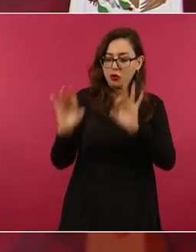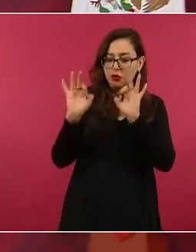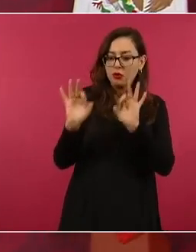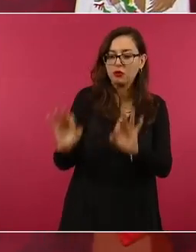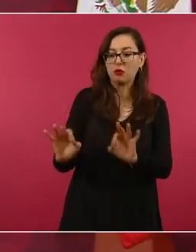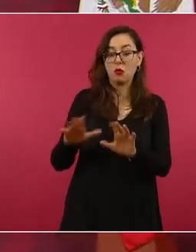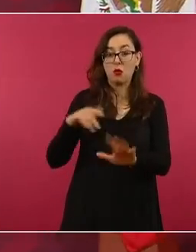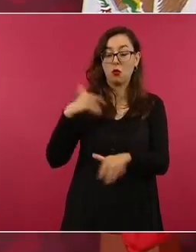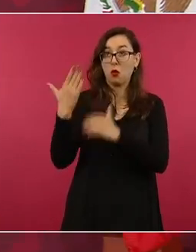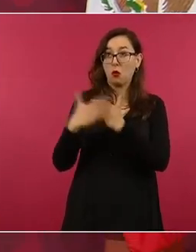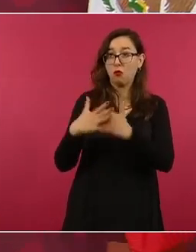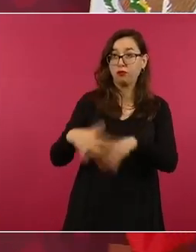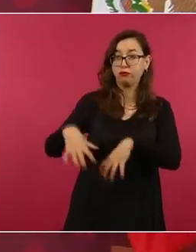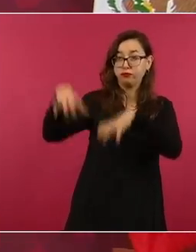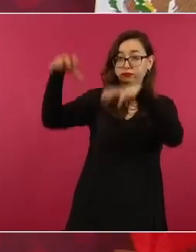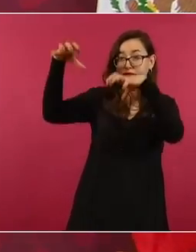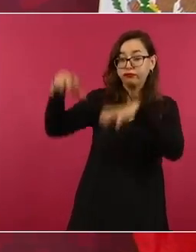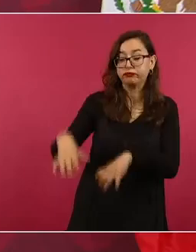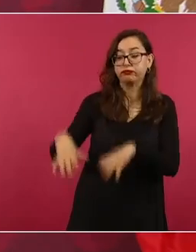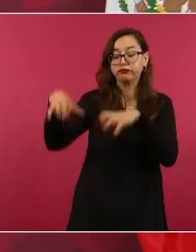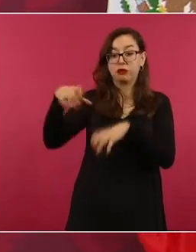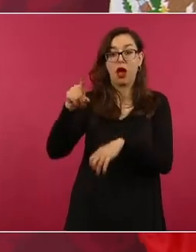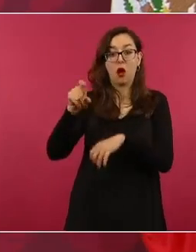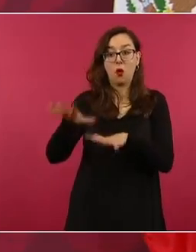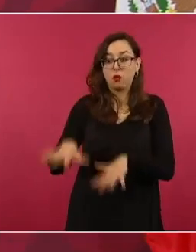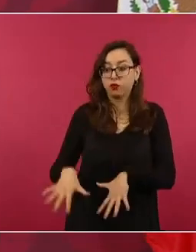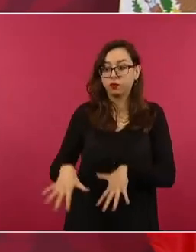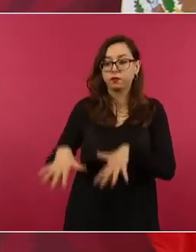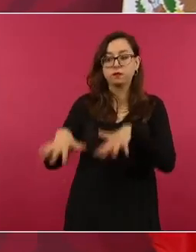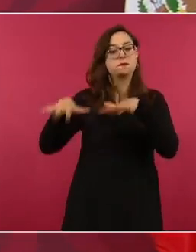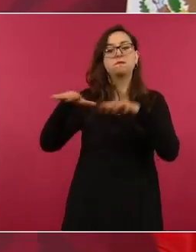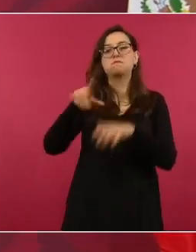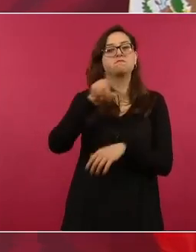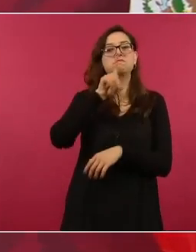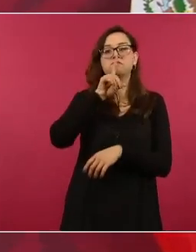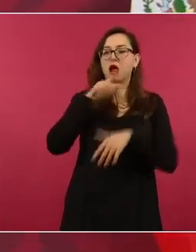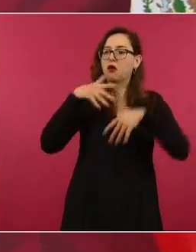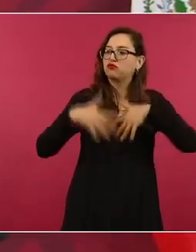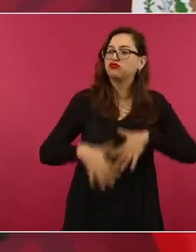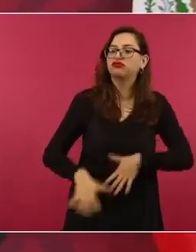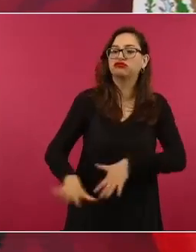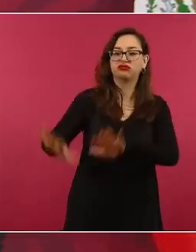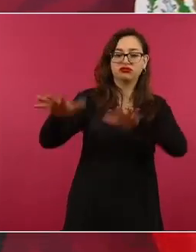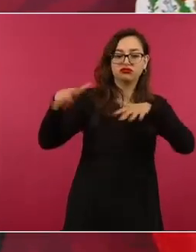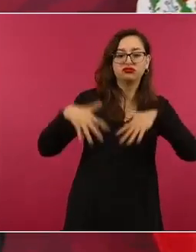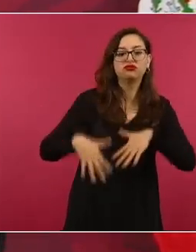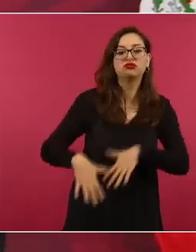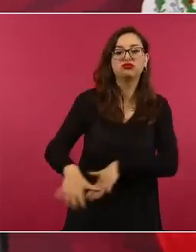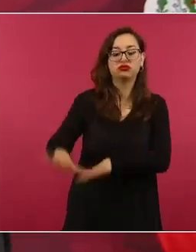que haya inundación. Estamos pendientes de eso. Hasta ahora